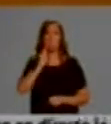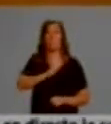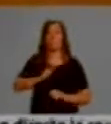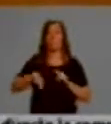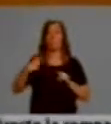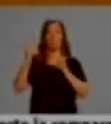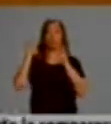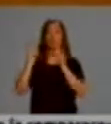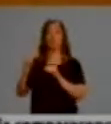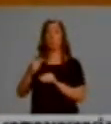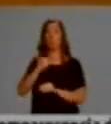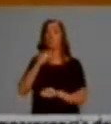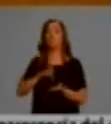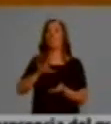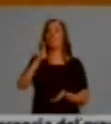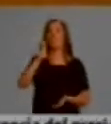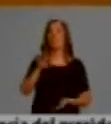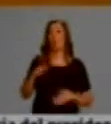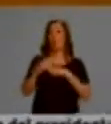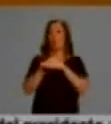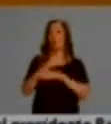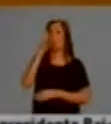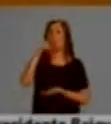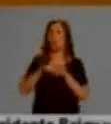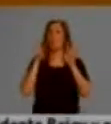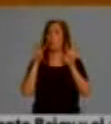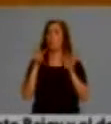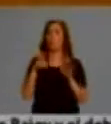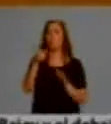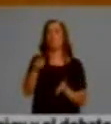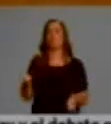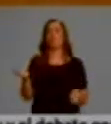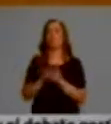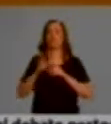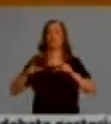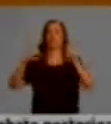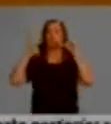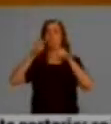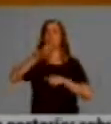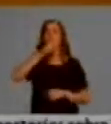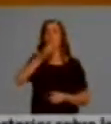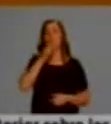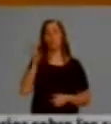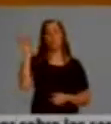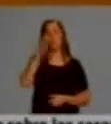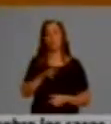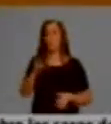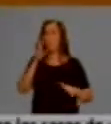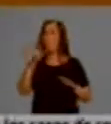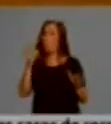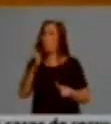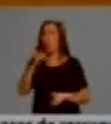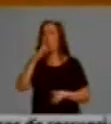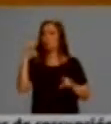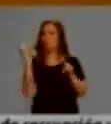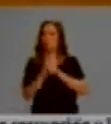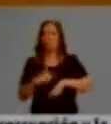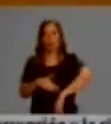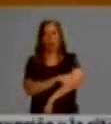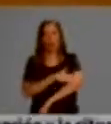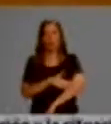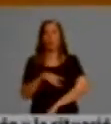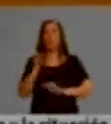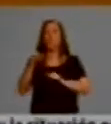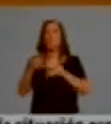después, usted mismo, el 15 de octubre del 2009, volvió a comparecer para insistir en su gravísima acusación al Gobierno.